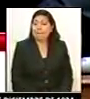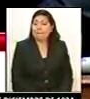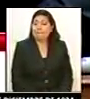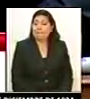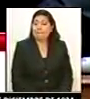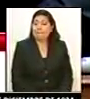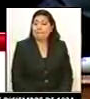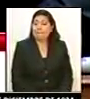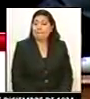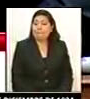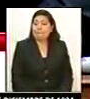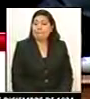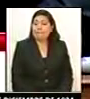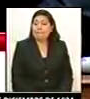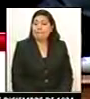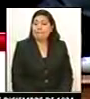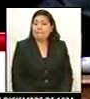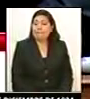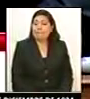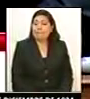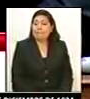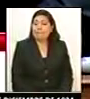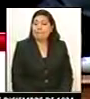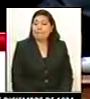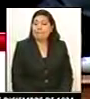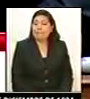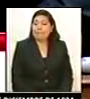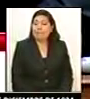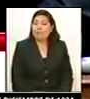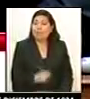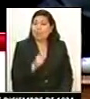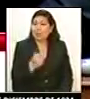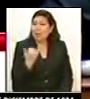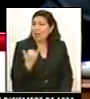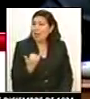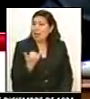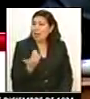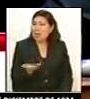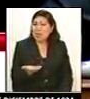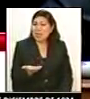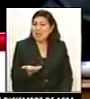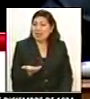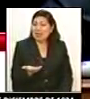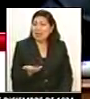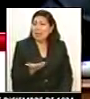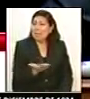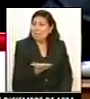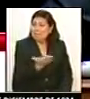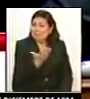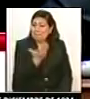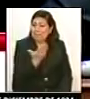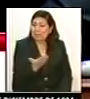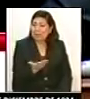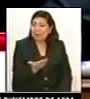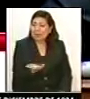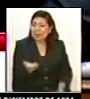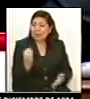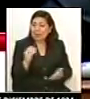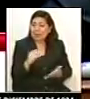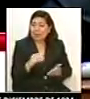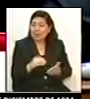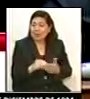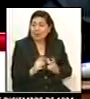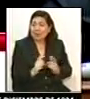Tiempo adicional. Gracias. Porque usted en este momento ha pedido que se incorpore lo que ha